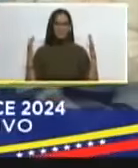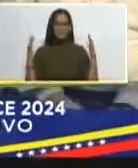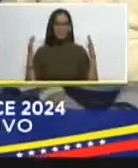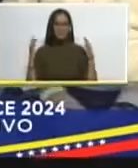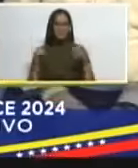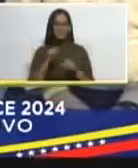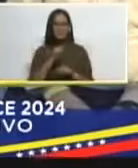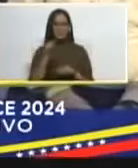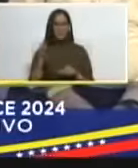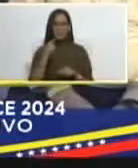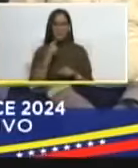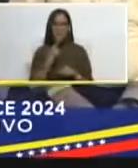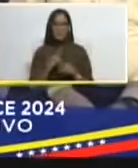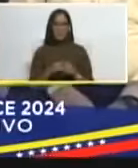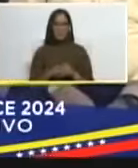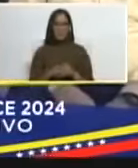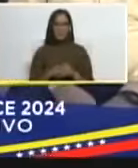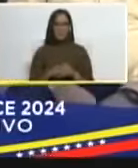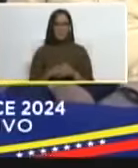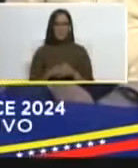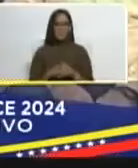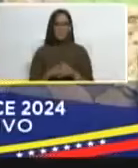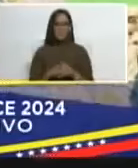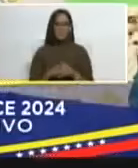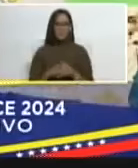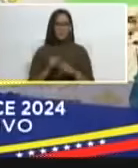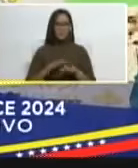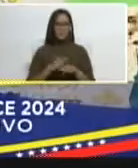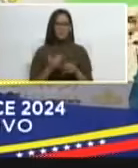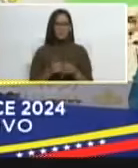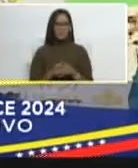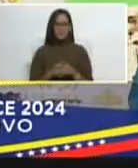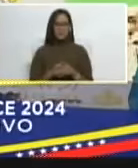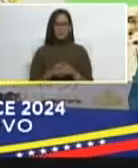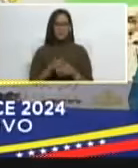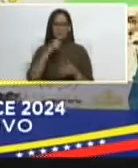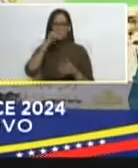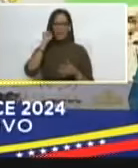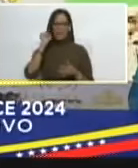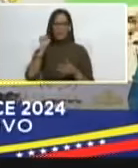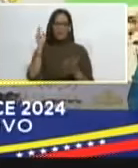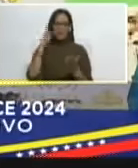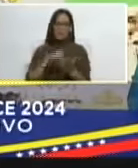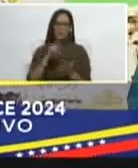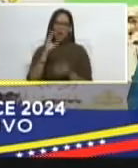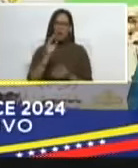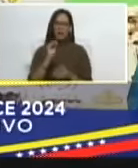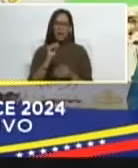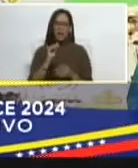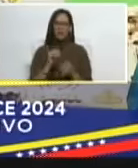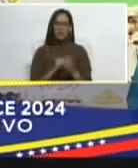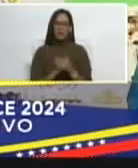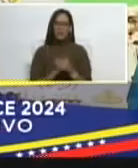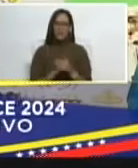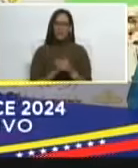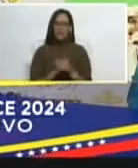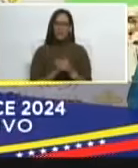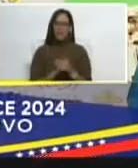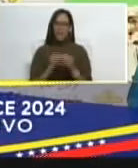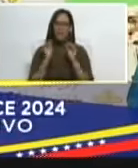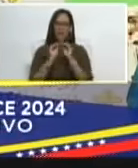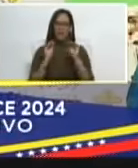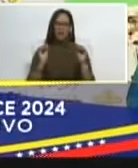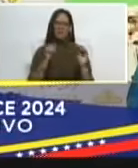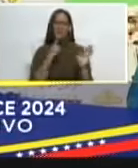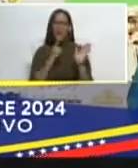Y ustedes dirán, ¿por qué Maduro llegó hablando de que la profecía se cumplió?